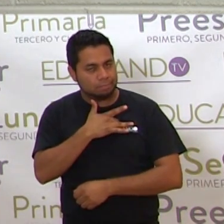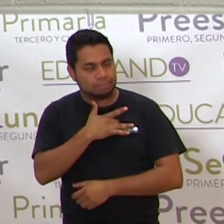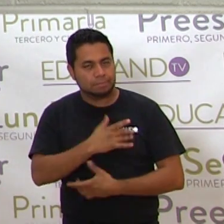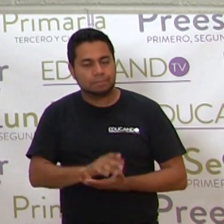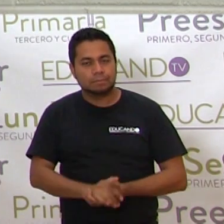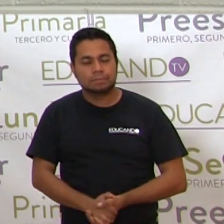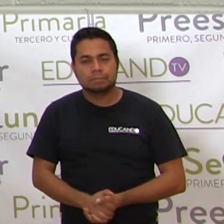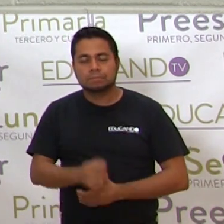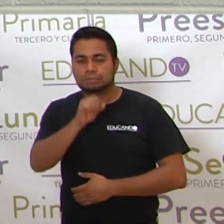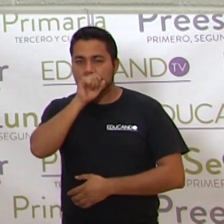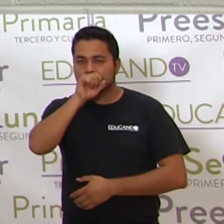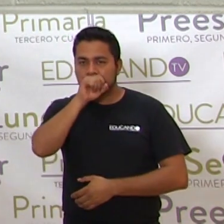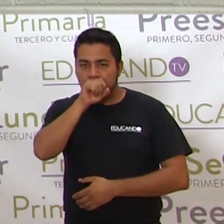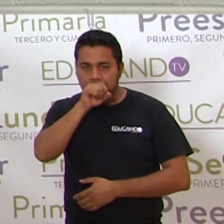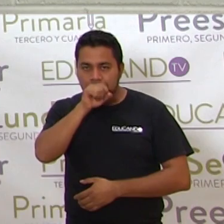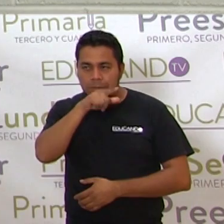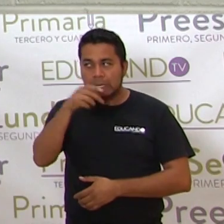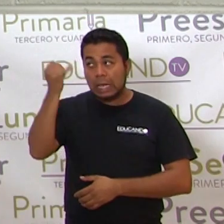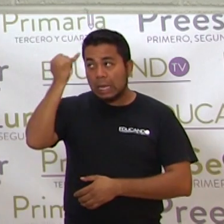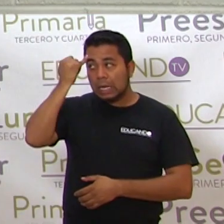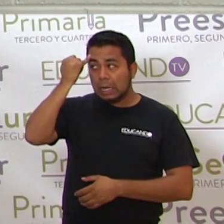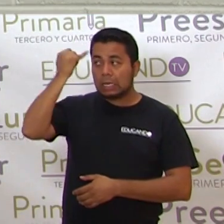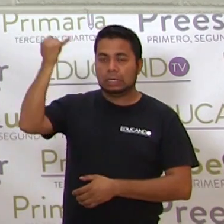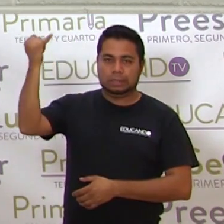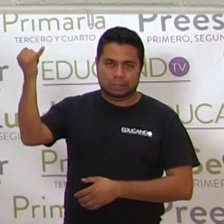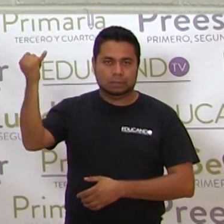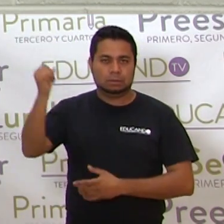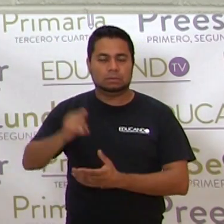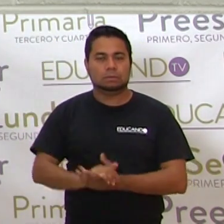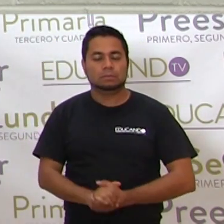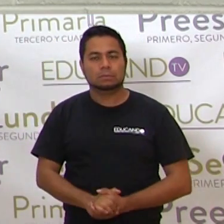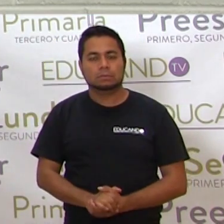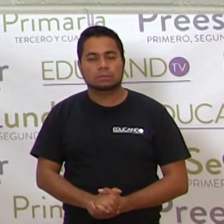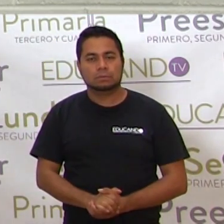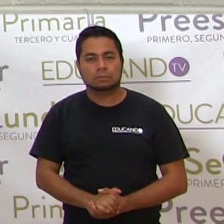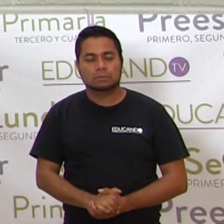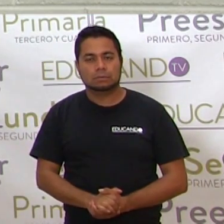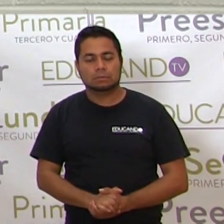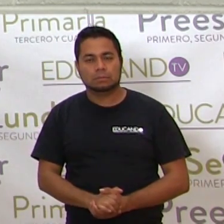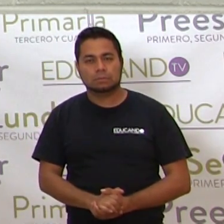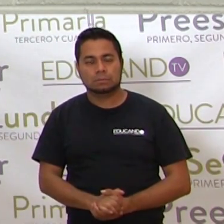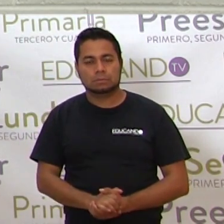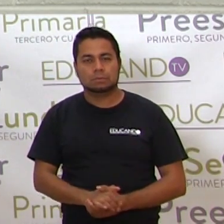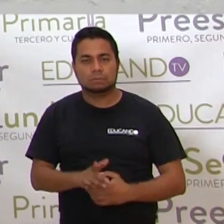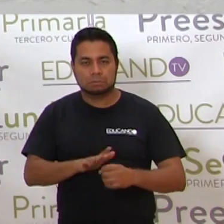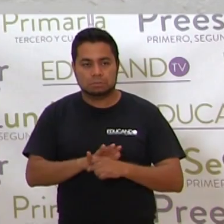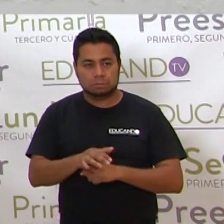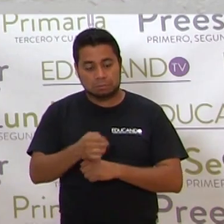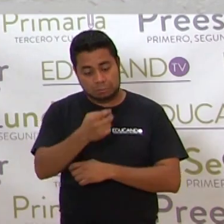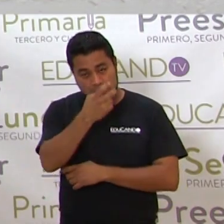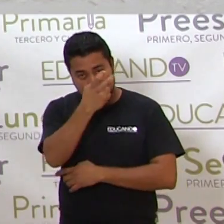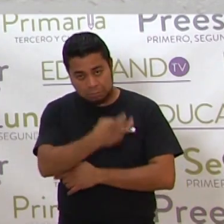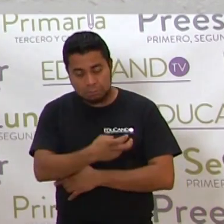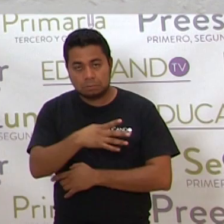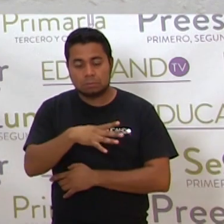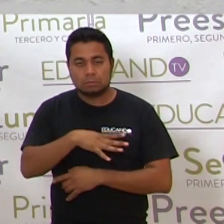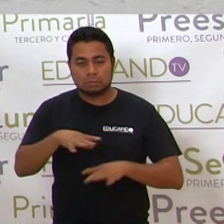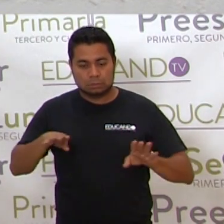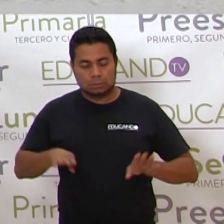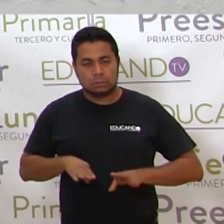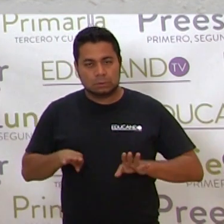y también ideas. Cada una de estas son